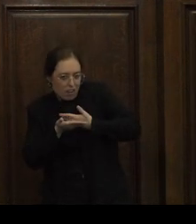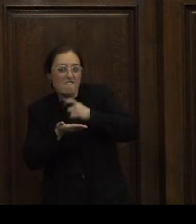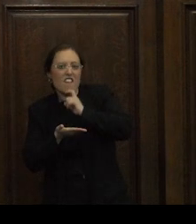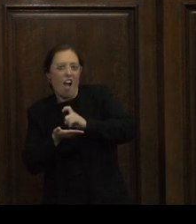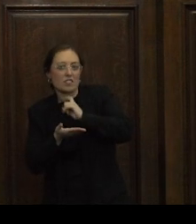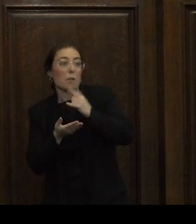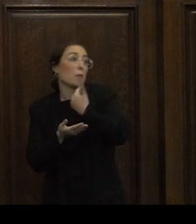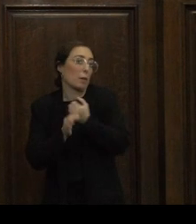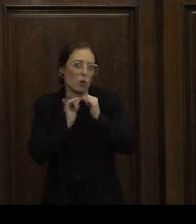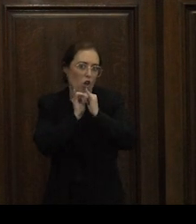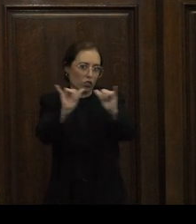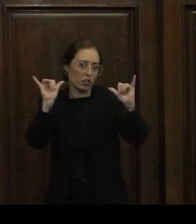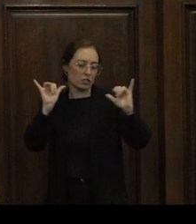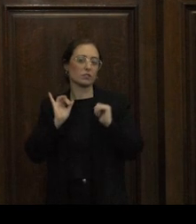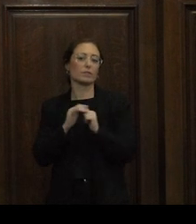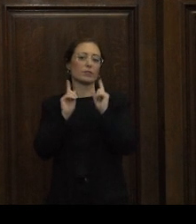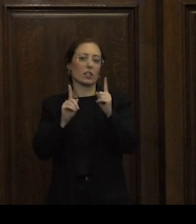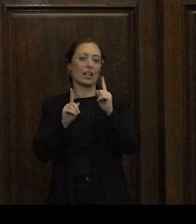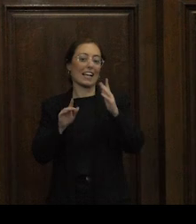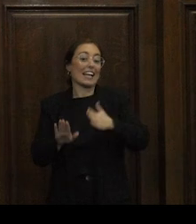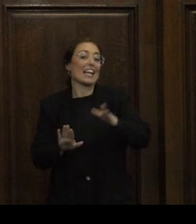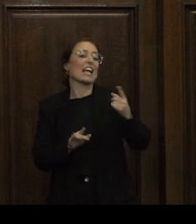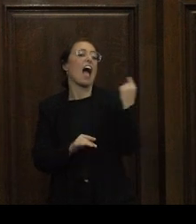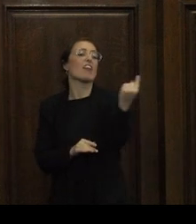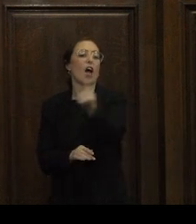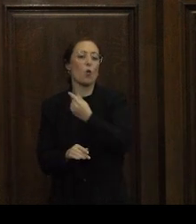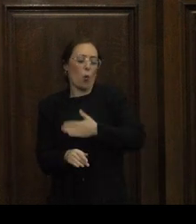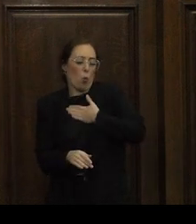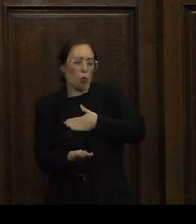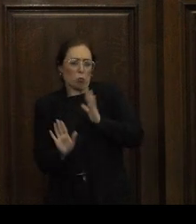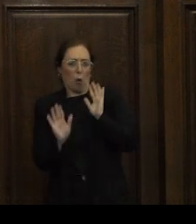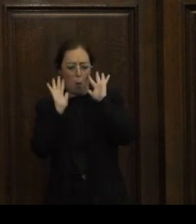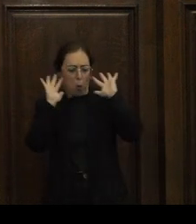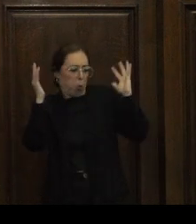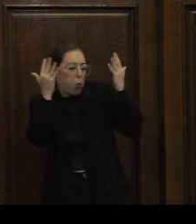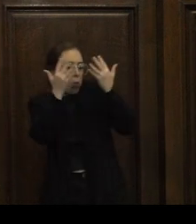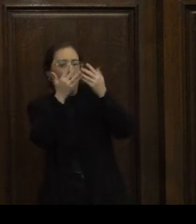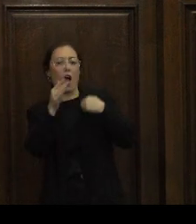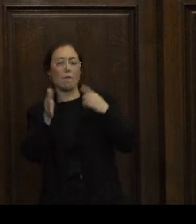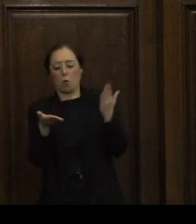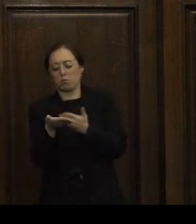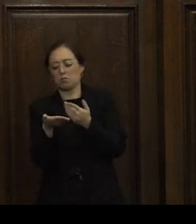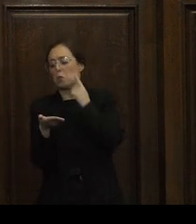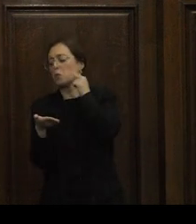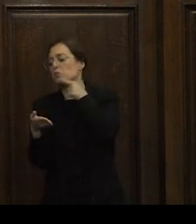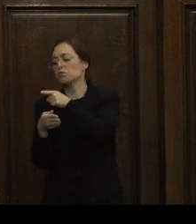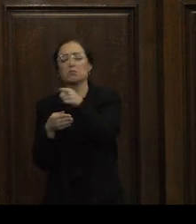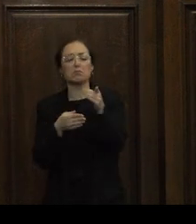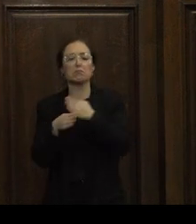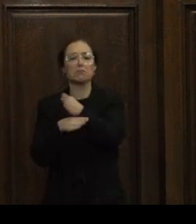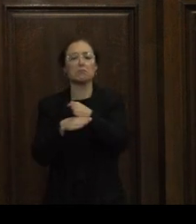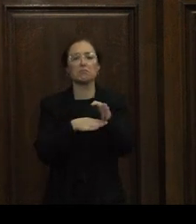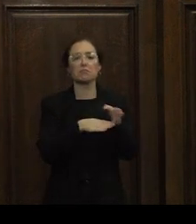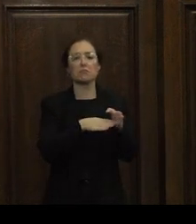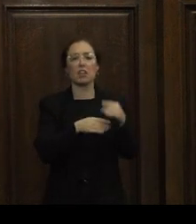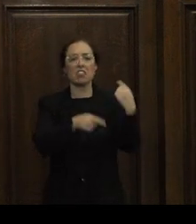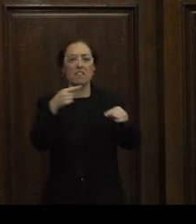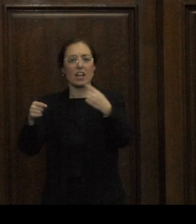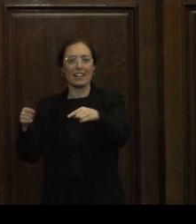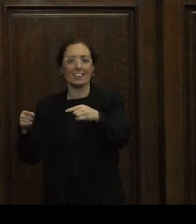demás, como a gusto de cada uno, ¿no? Que cada uno pueda tener su fuente de noticias con esta